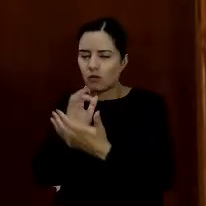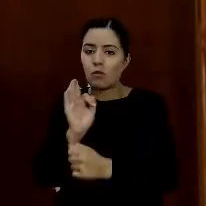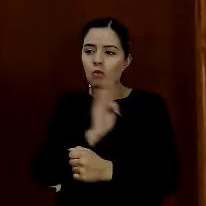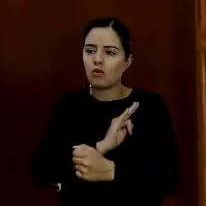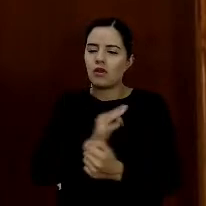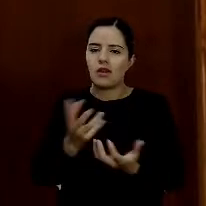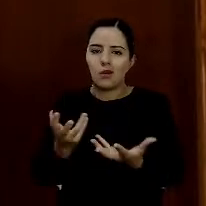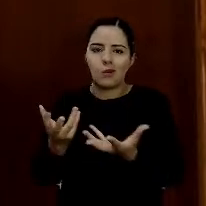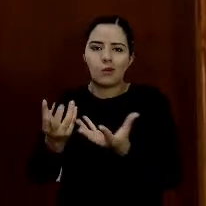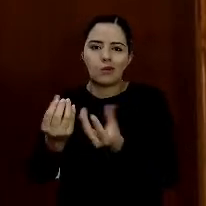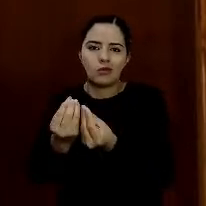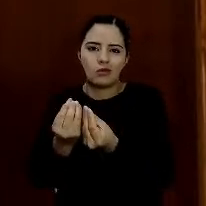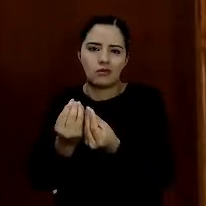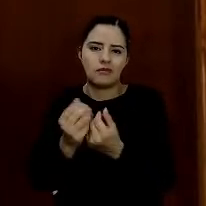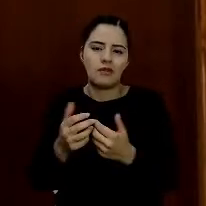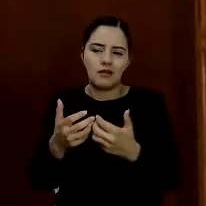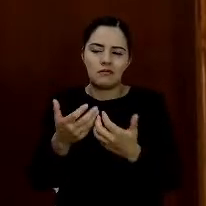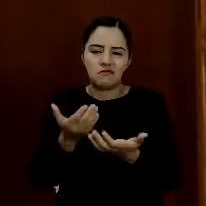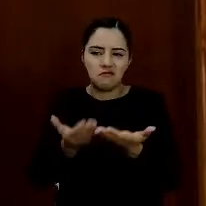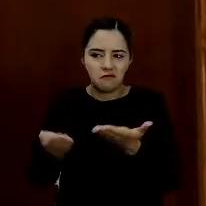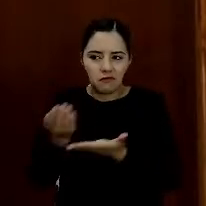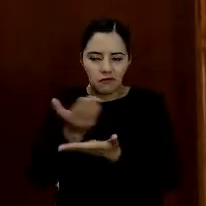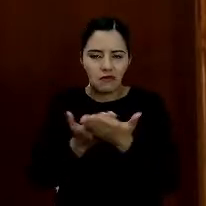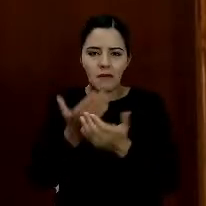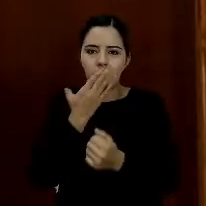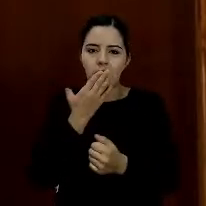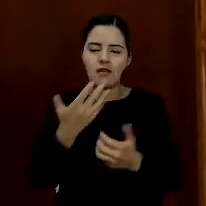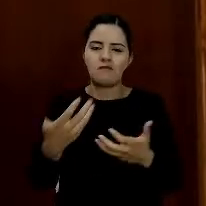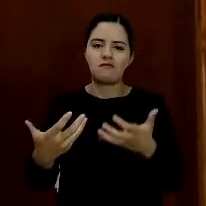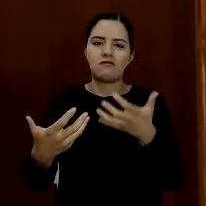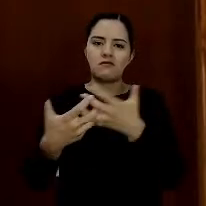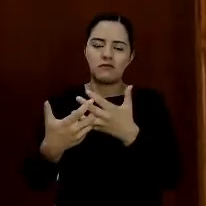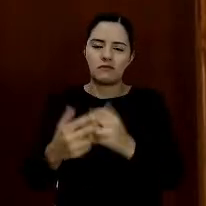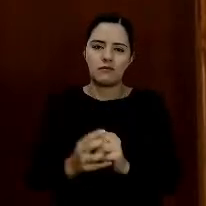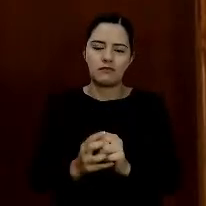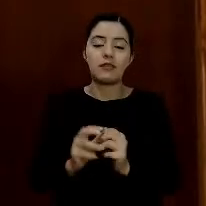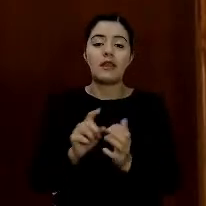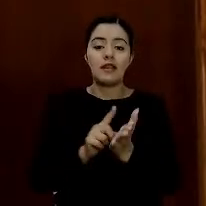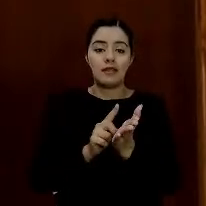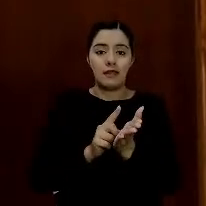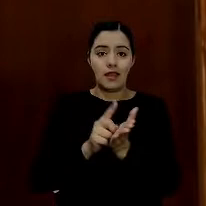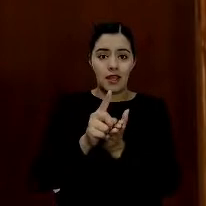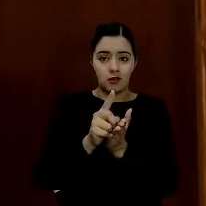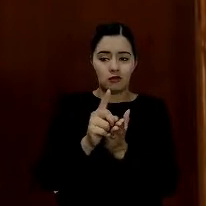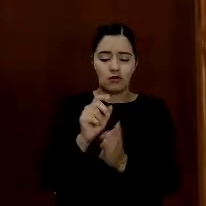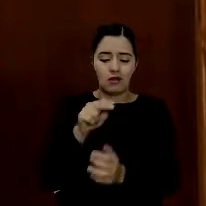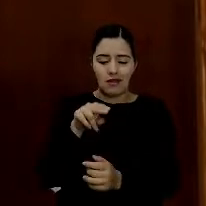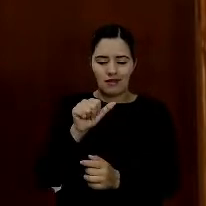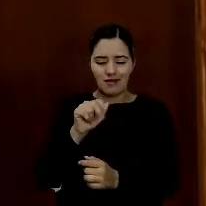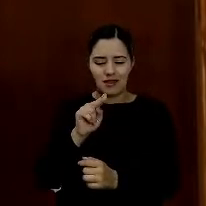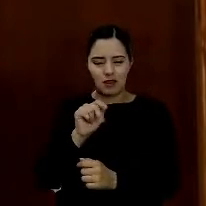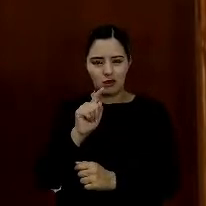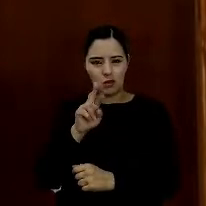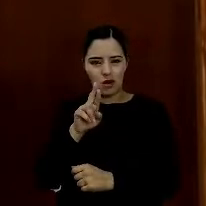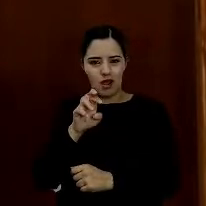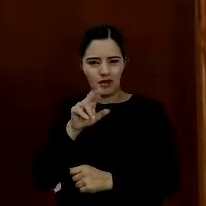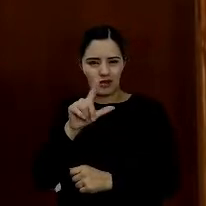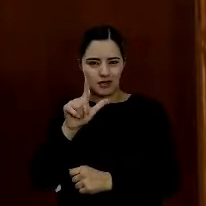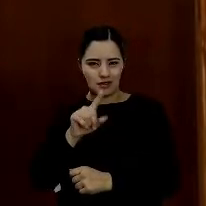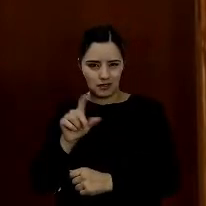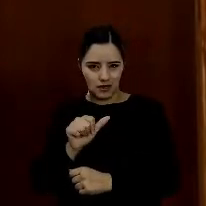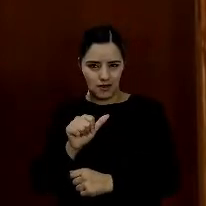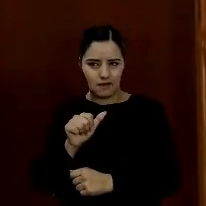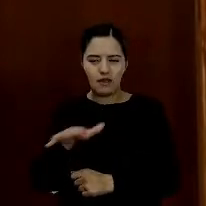Instituir los derechos de la naturaleza en nuestra Carta Magna local nos permite